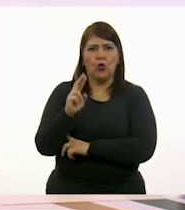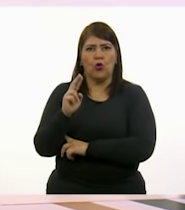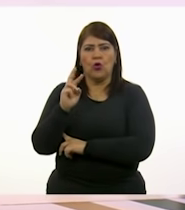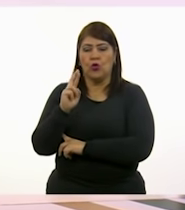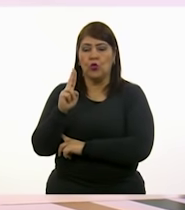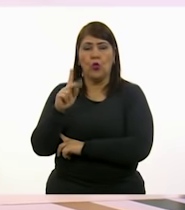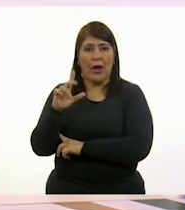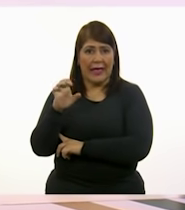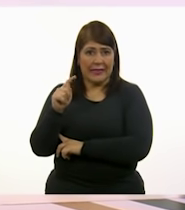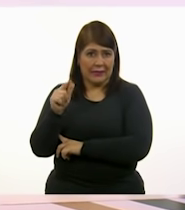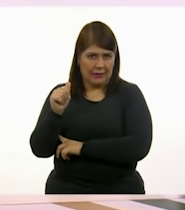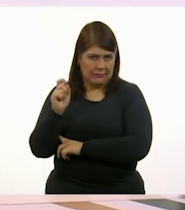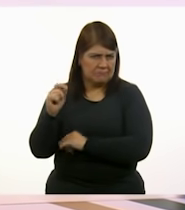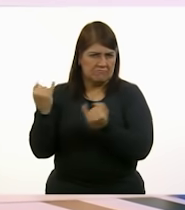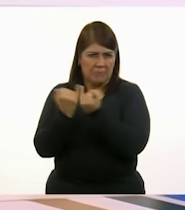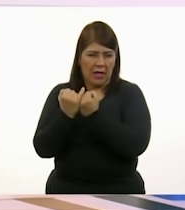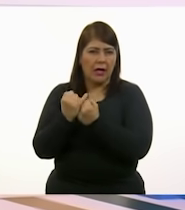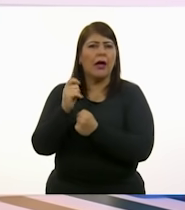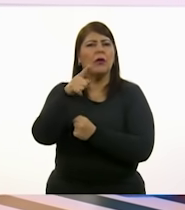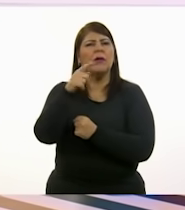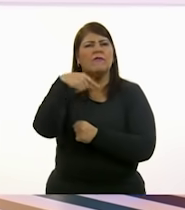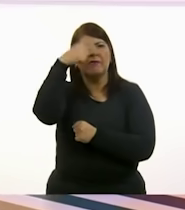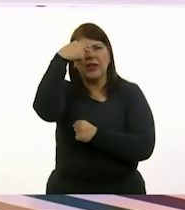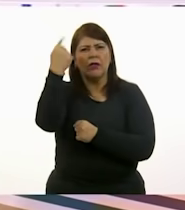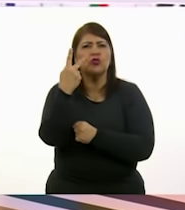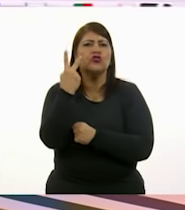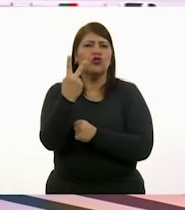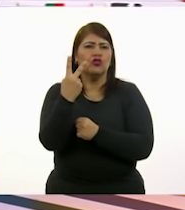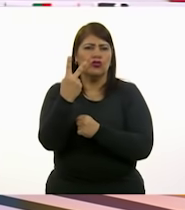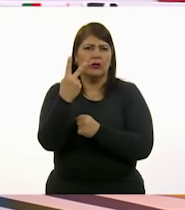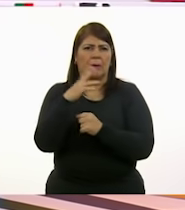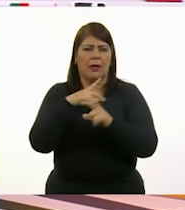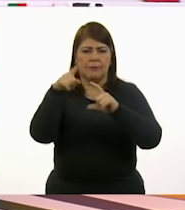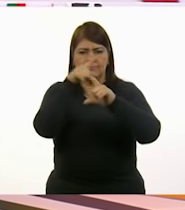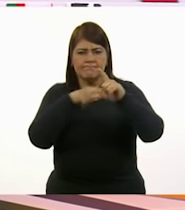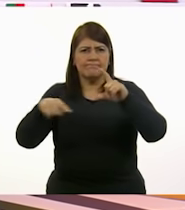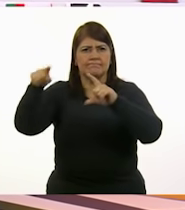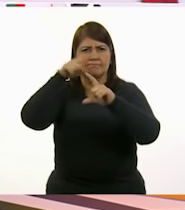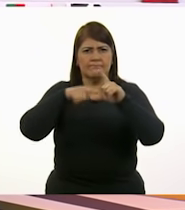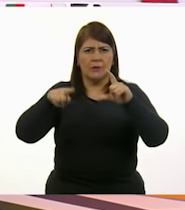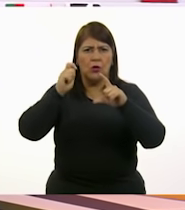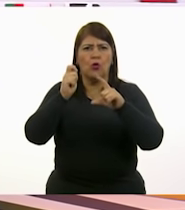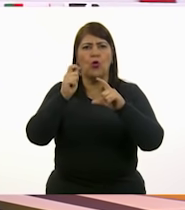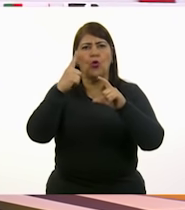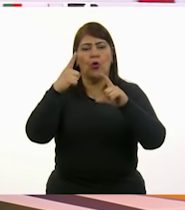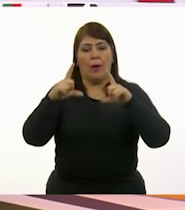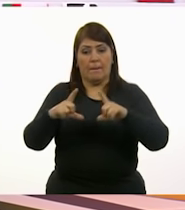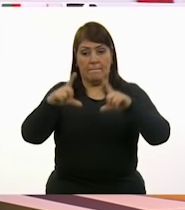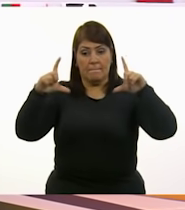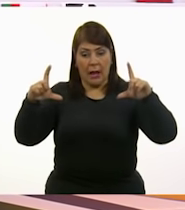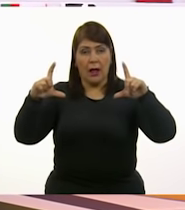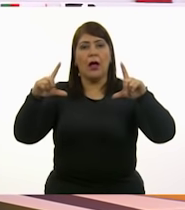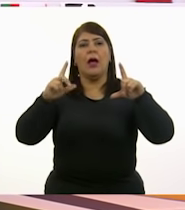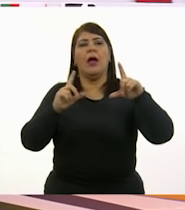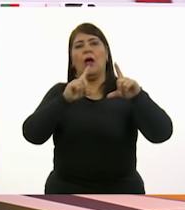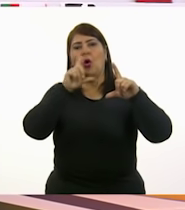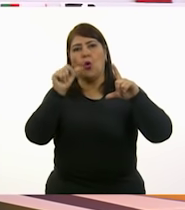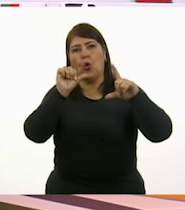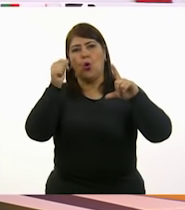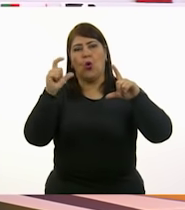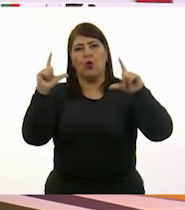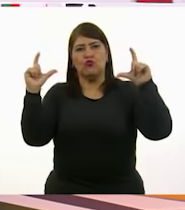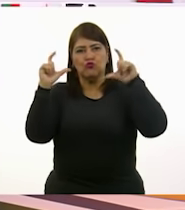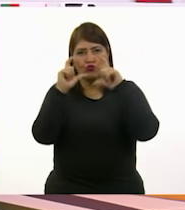van a ocupar dos círculos Uno más grande que otro Le van a hacer un corte Para que